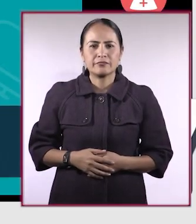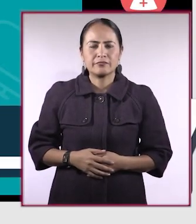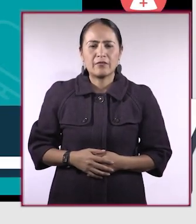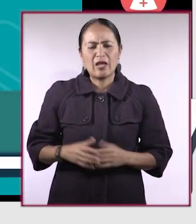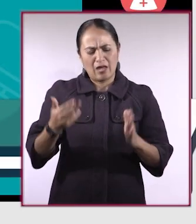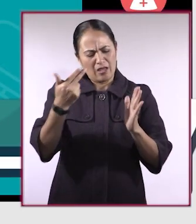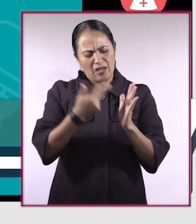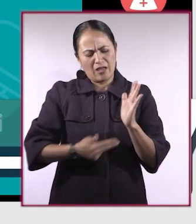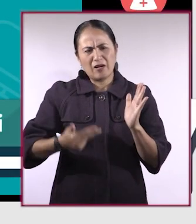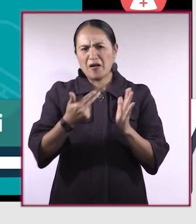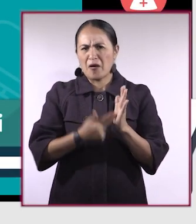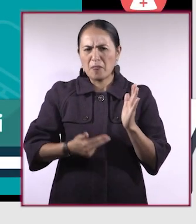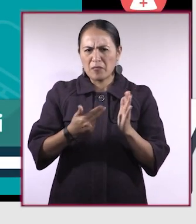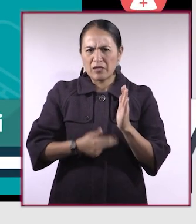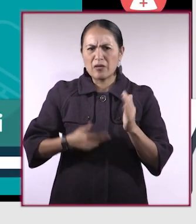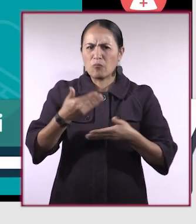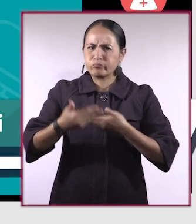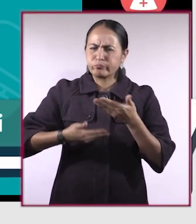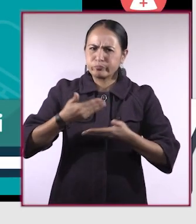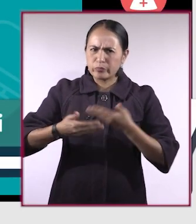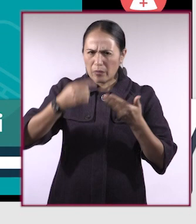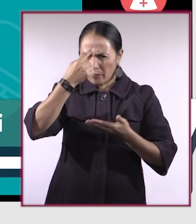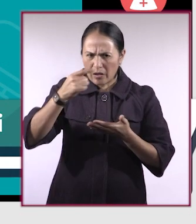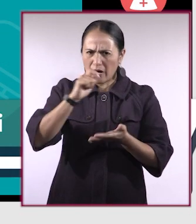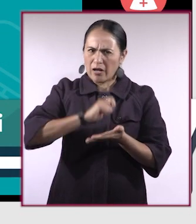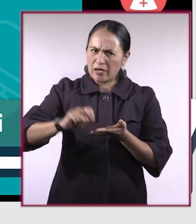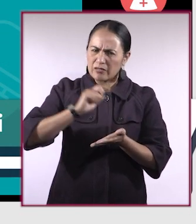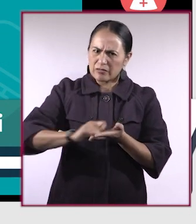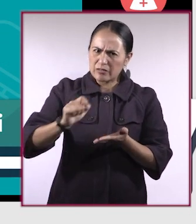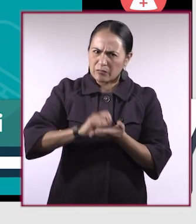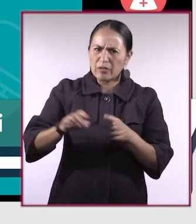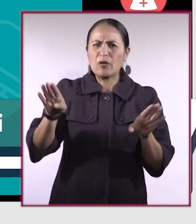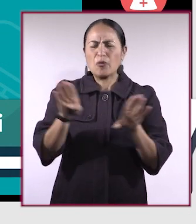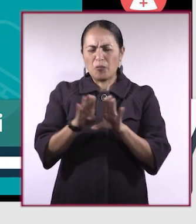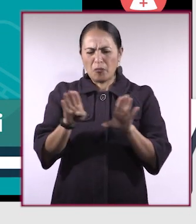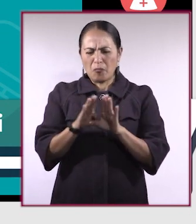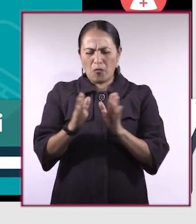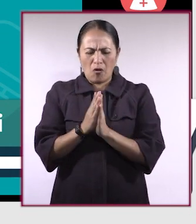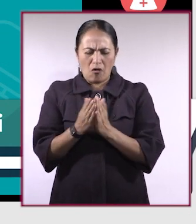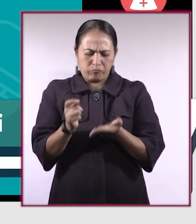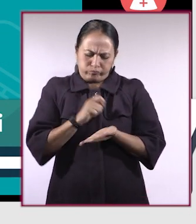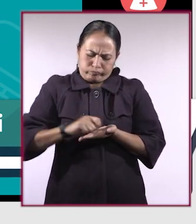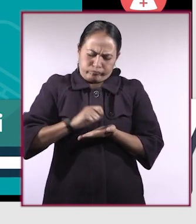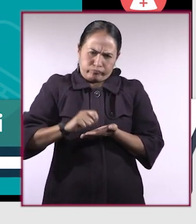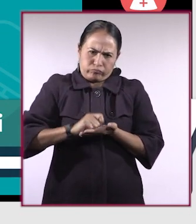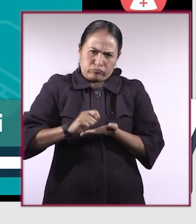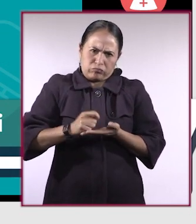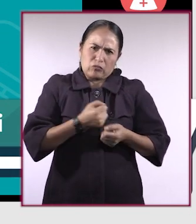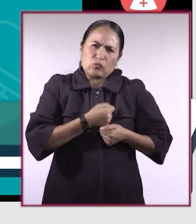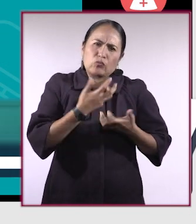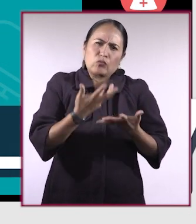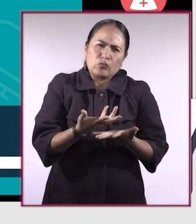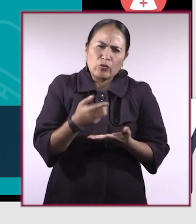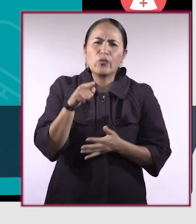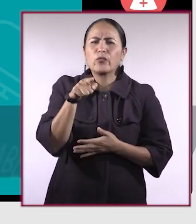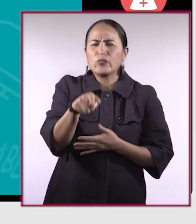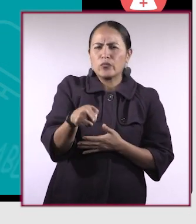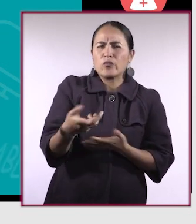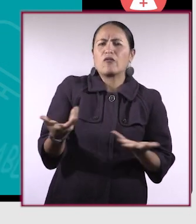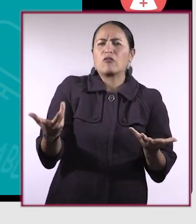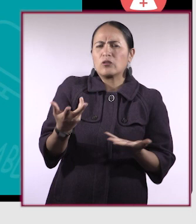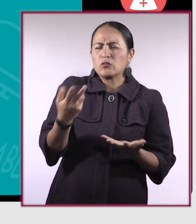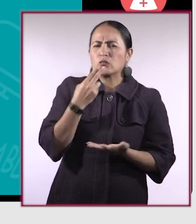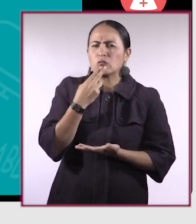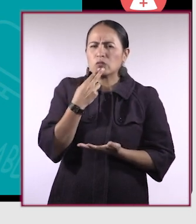¿Cómo una herramienta cotidiana como un procesador de texto puede estar al servicio de la creación literaria? ¿Y cómo ha sido esto en tu caso,